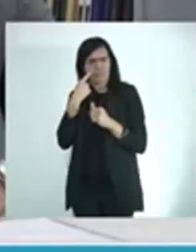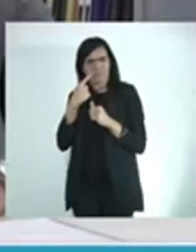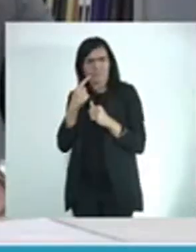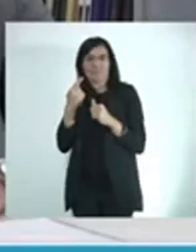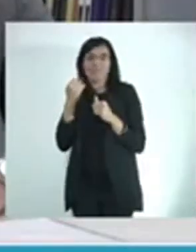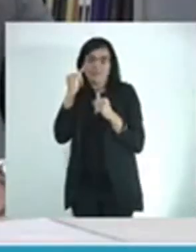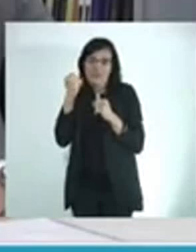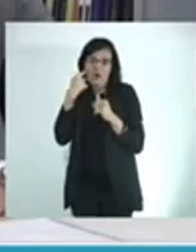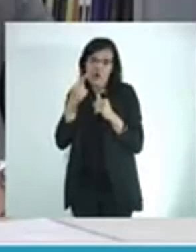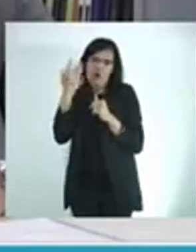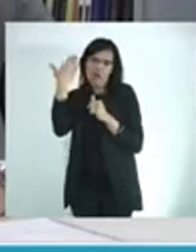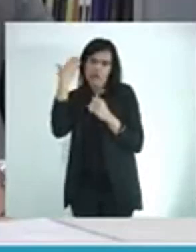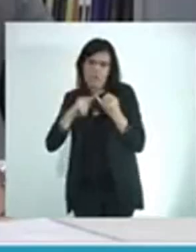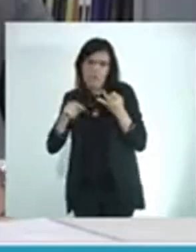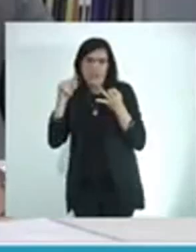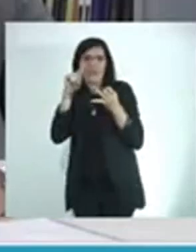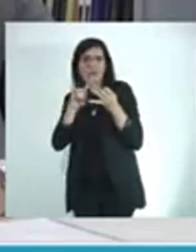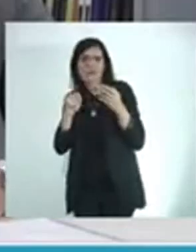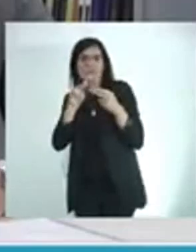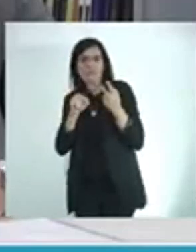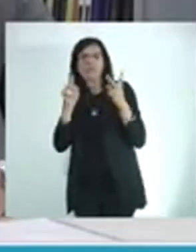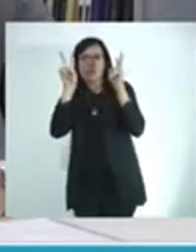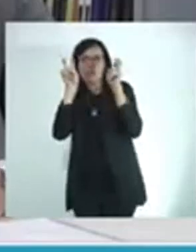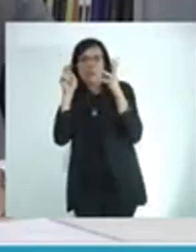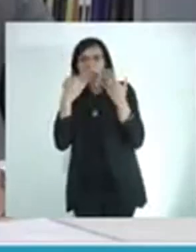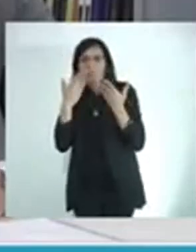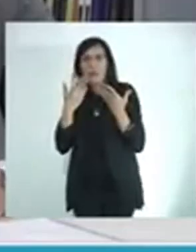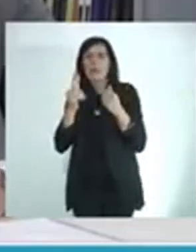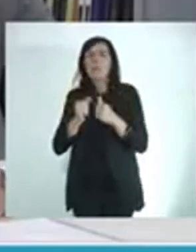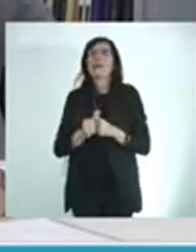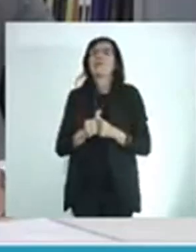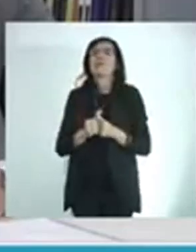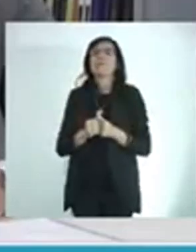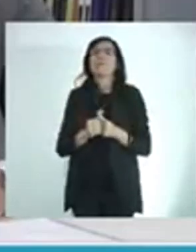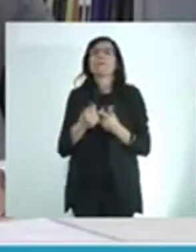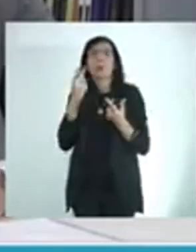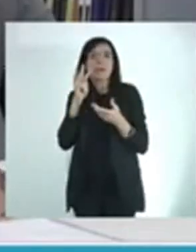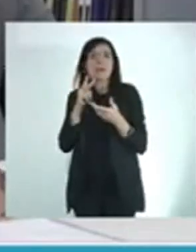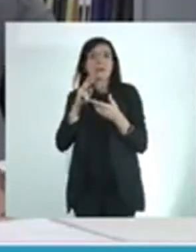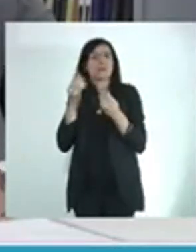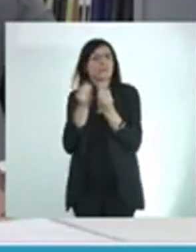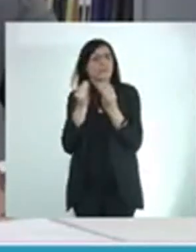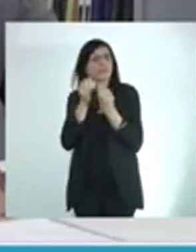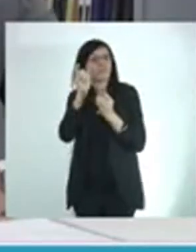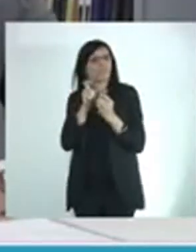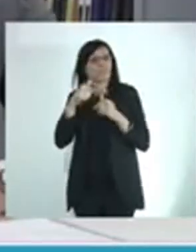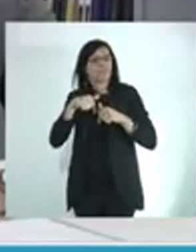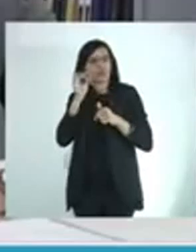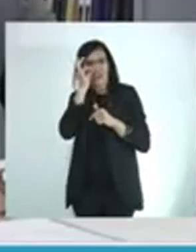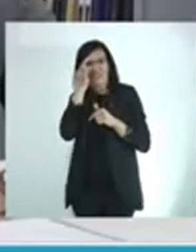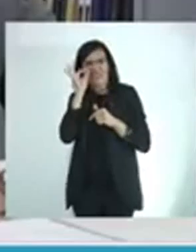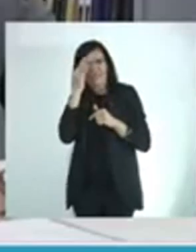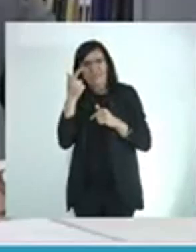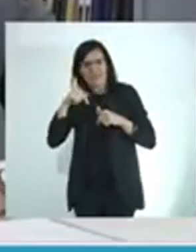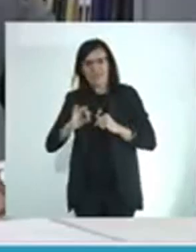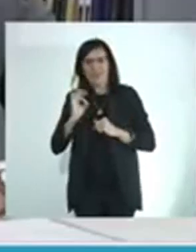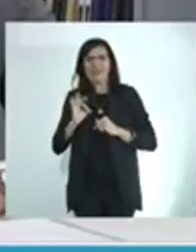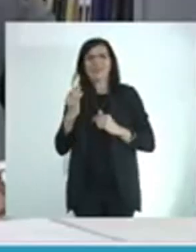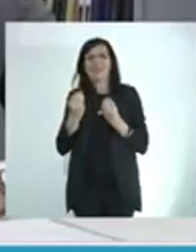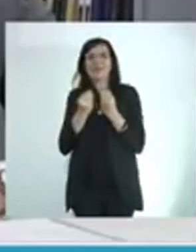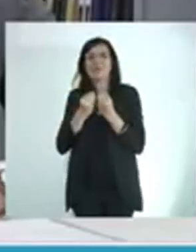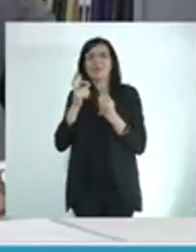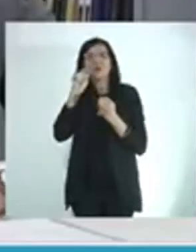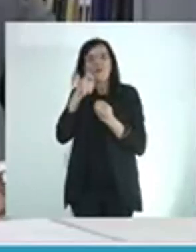por supuesto, también convirtiéndolo en un congreso tendencia, ¿no? En este año 2020. José Luis, ¿cómo